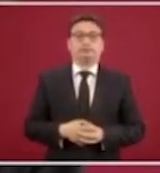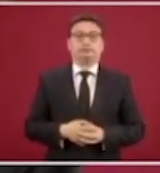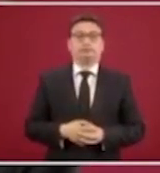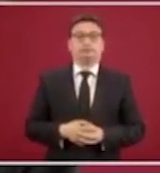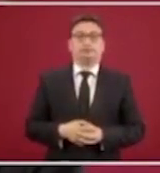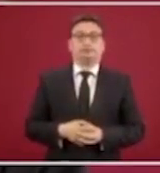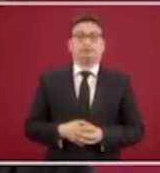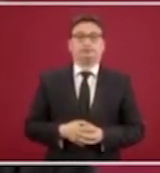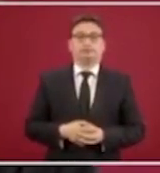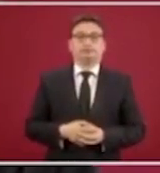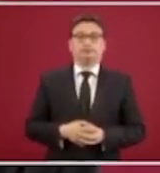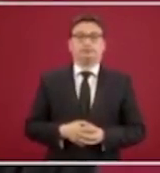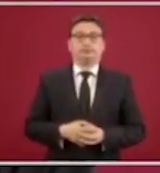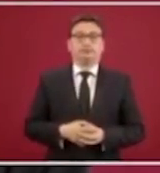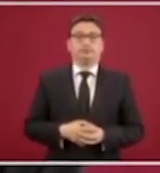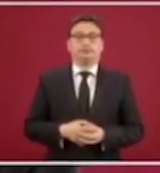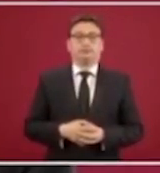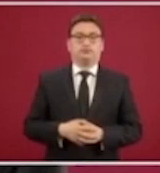Estamos, vamos a decir,